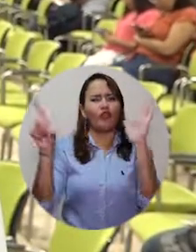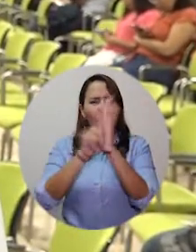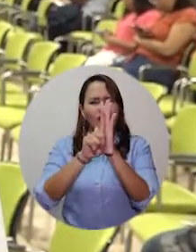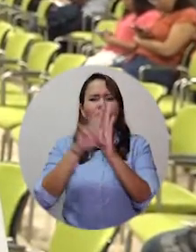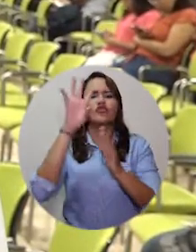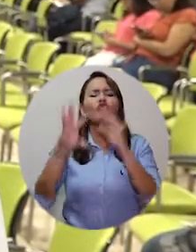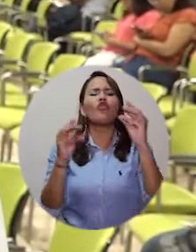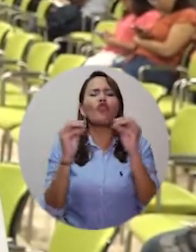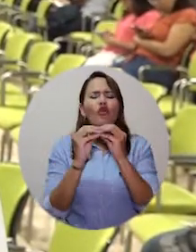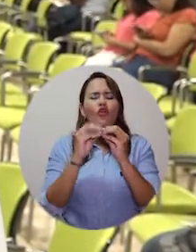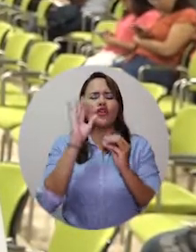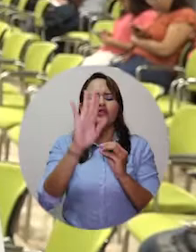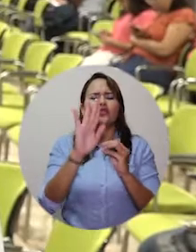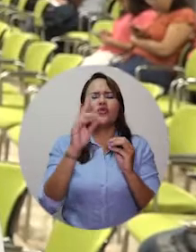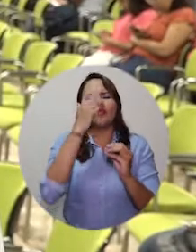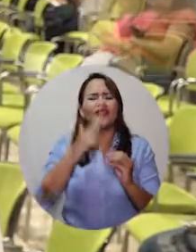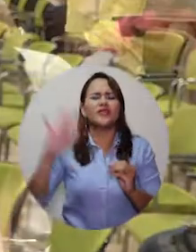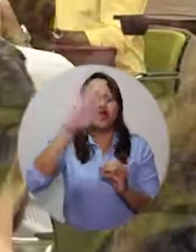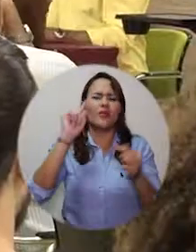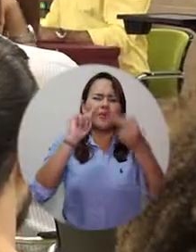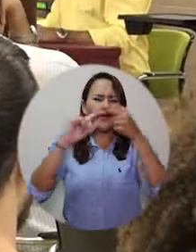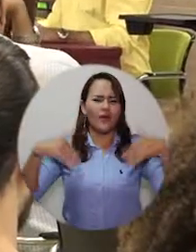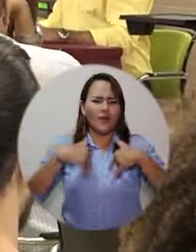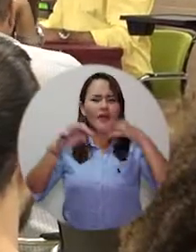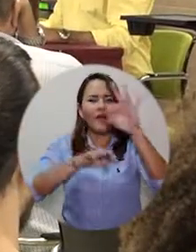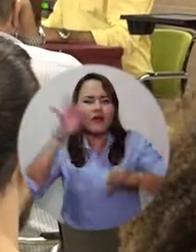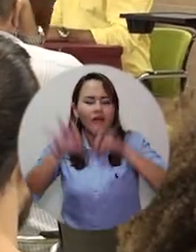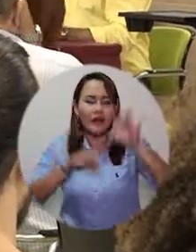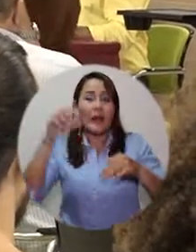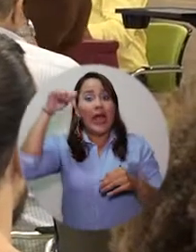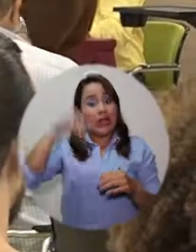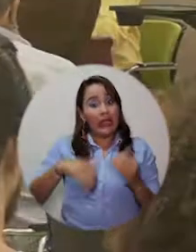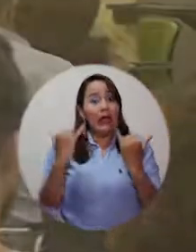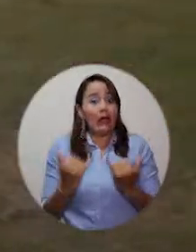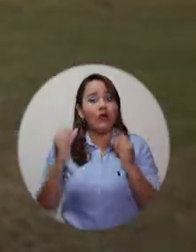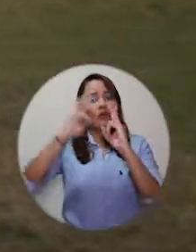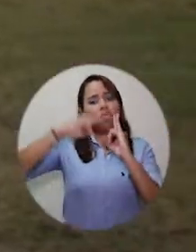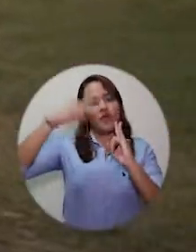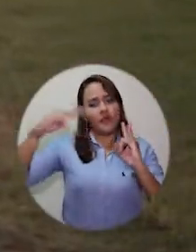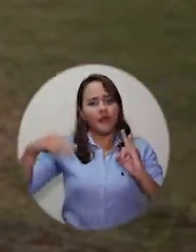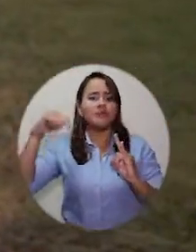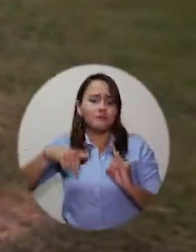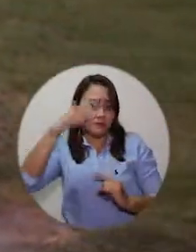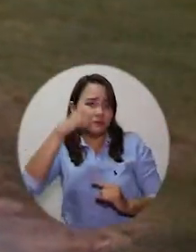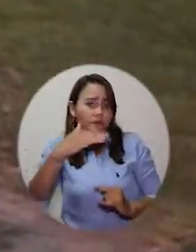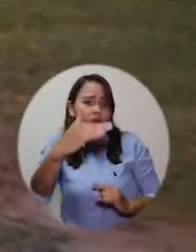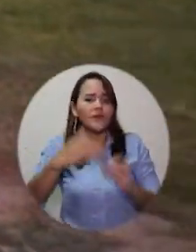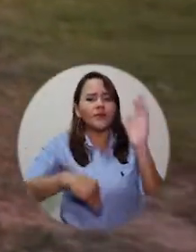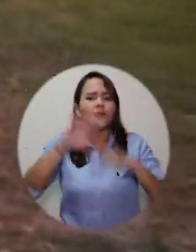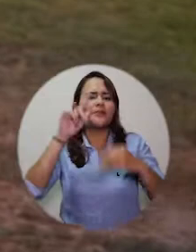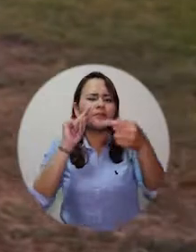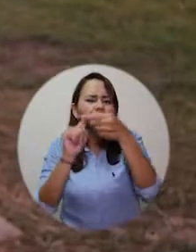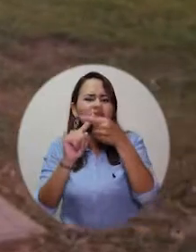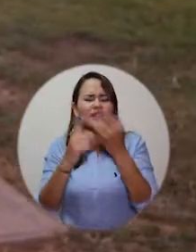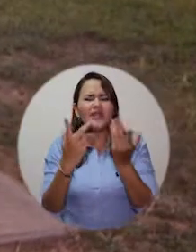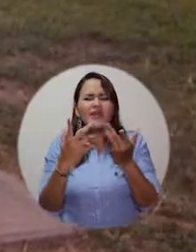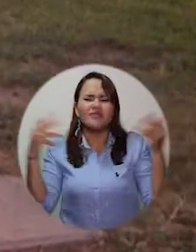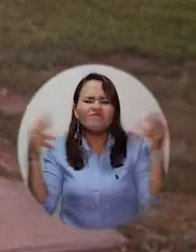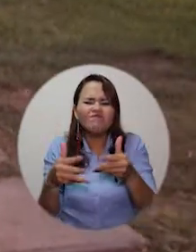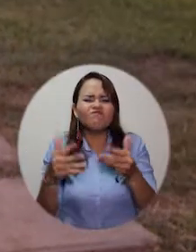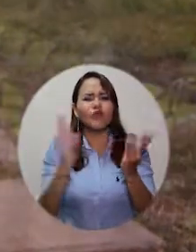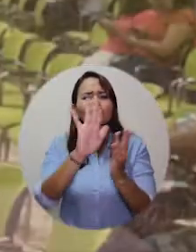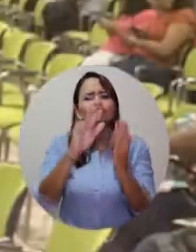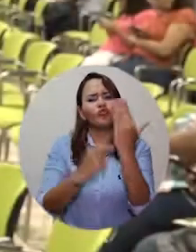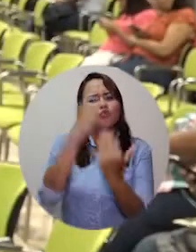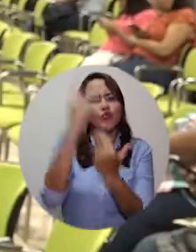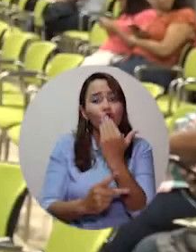de Código Nacional de Protección y Bienestar Animal. En este caso estamos en la Universidad del Magdalena, aquí en Santa Marta, para poder enriquecer este proyecto y que